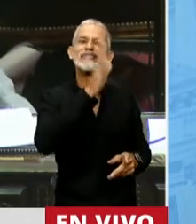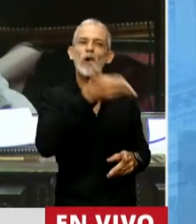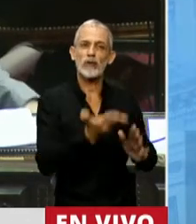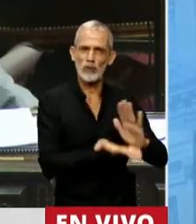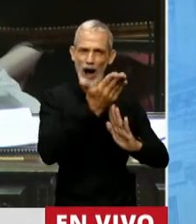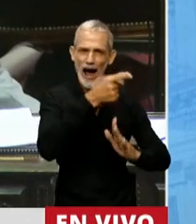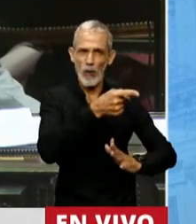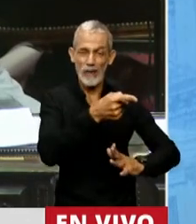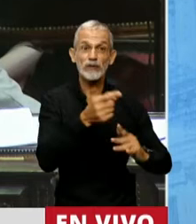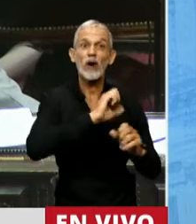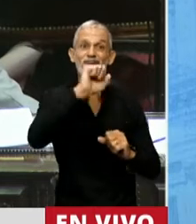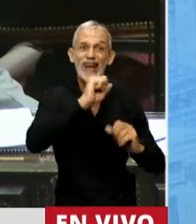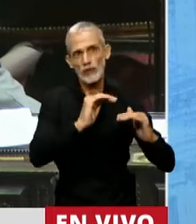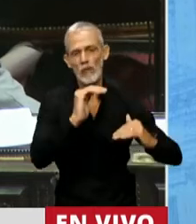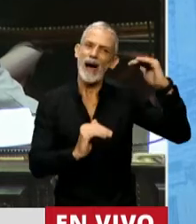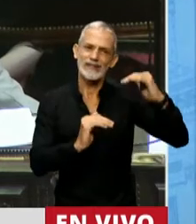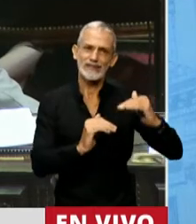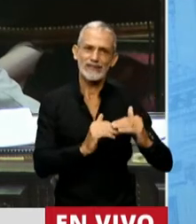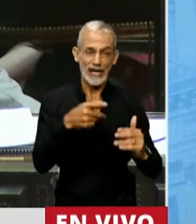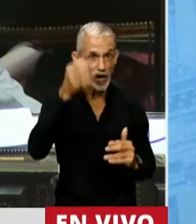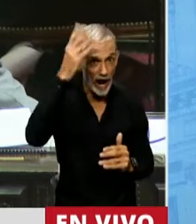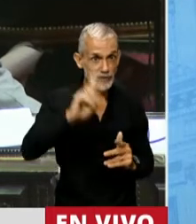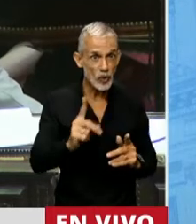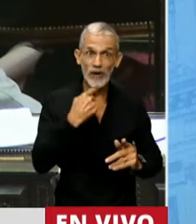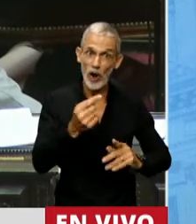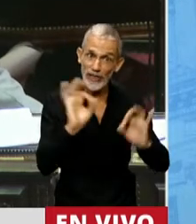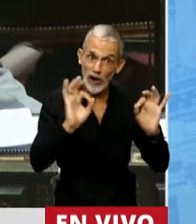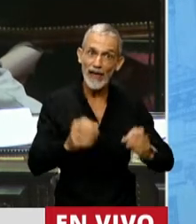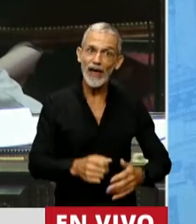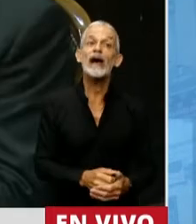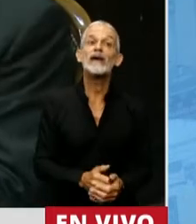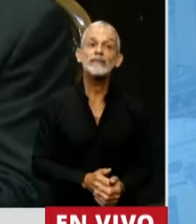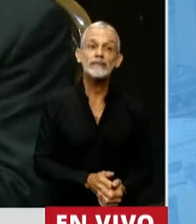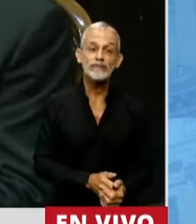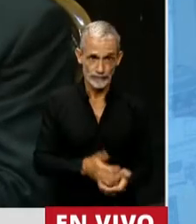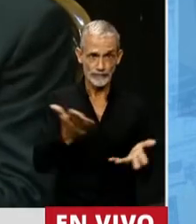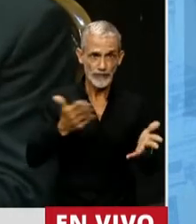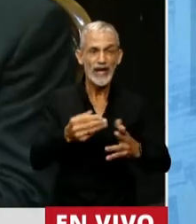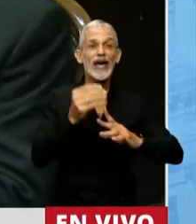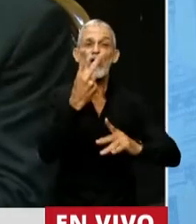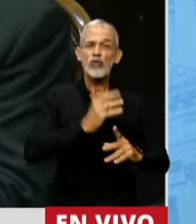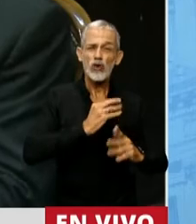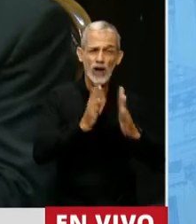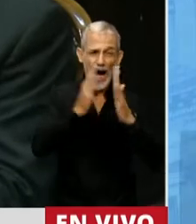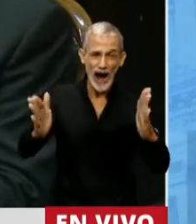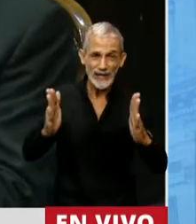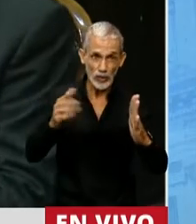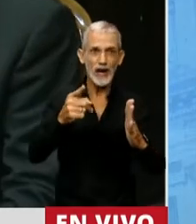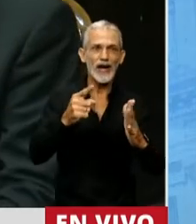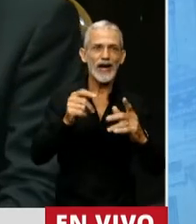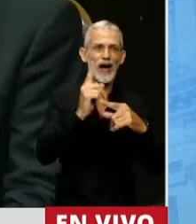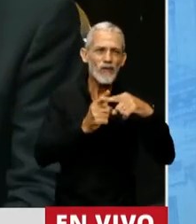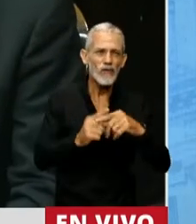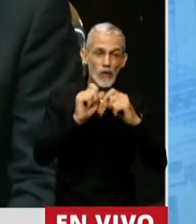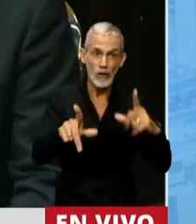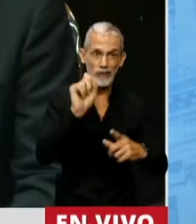25% por sobre la inflación. Ese dato se lo olvidó el diputado preopinante. Y que los dos años que tuvo la fórmula